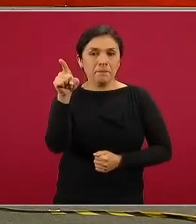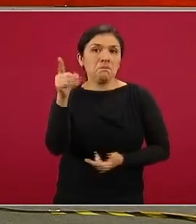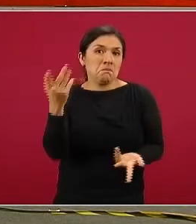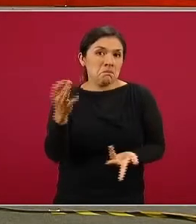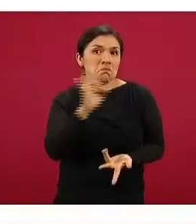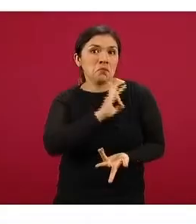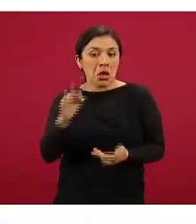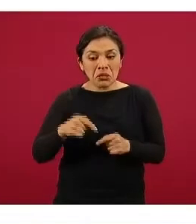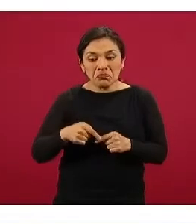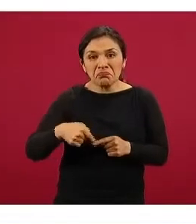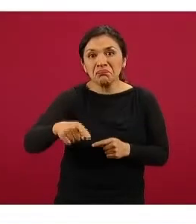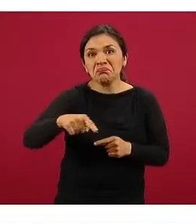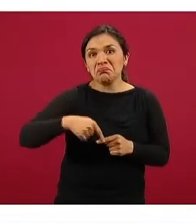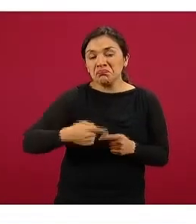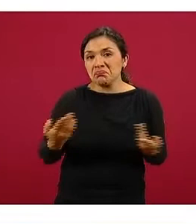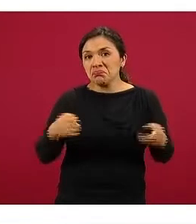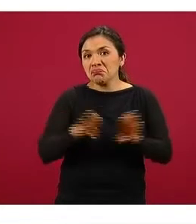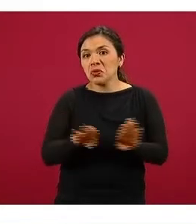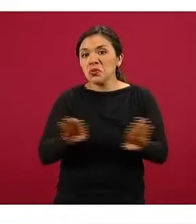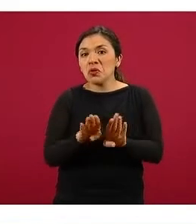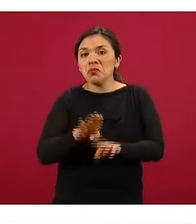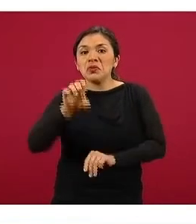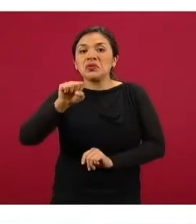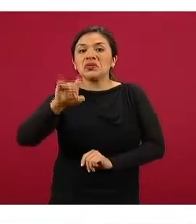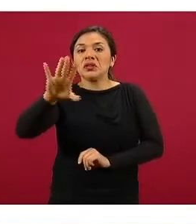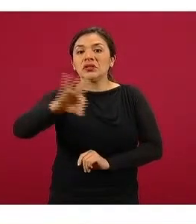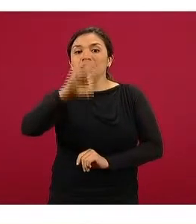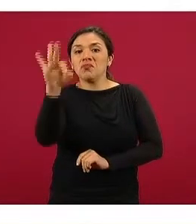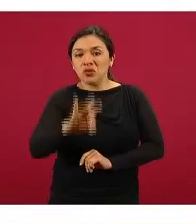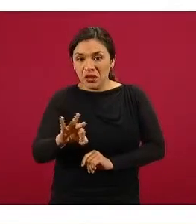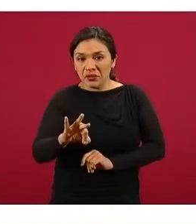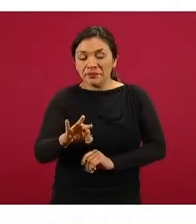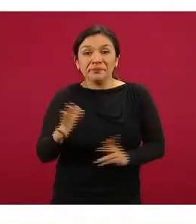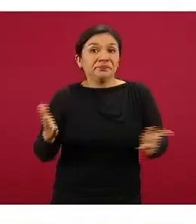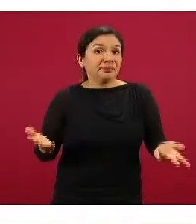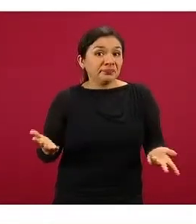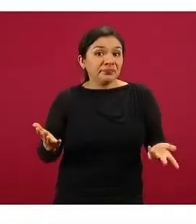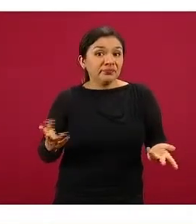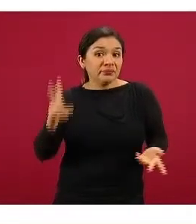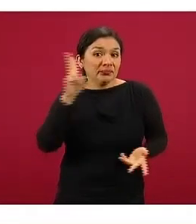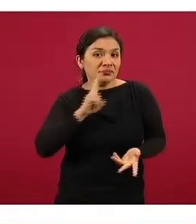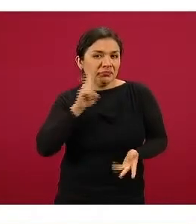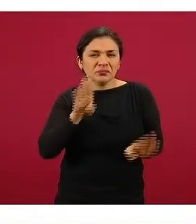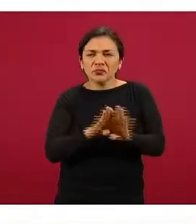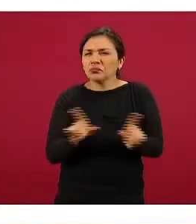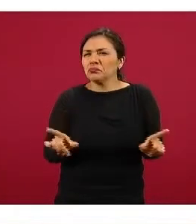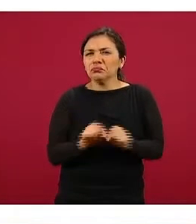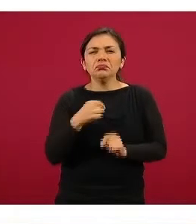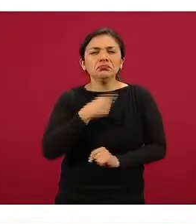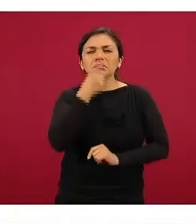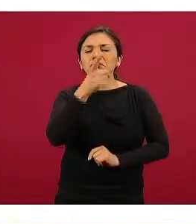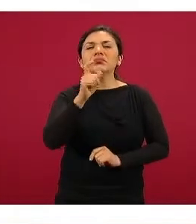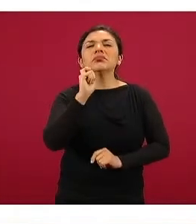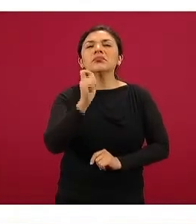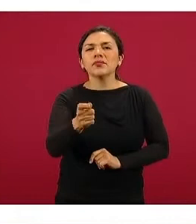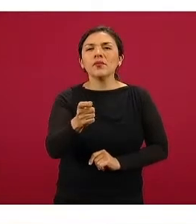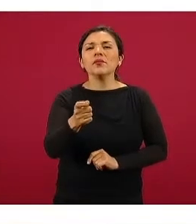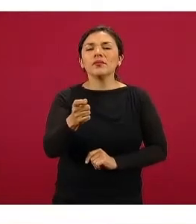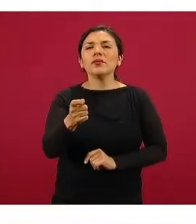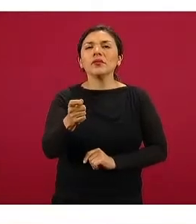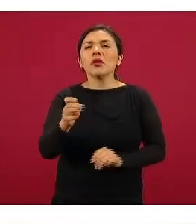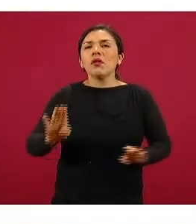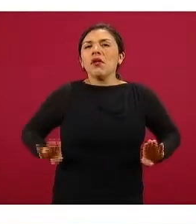puede cerrar con 65%. Vamos a nada más comentar el aspecto